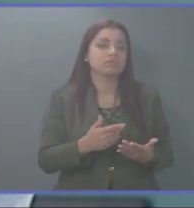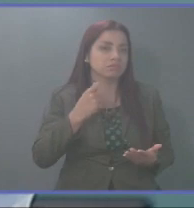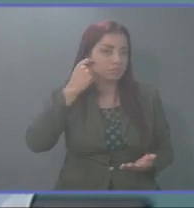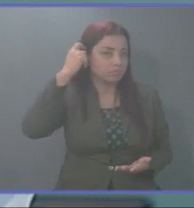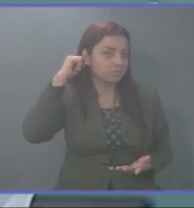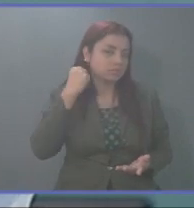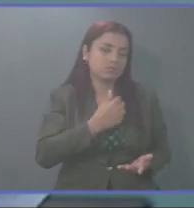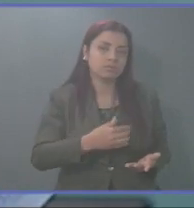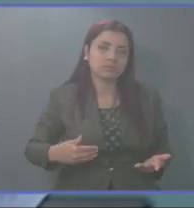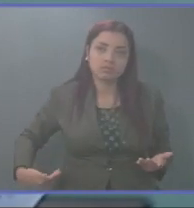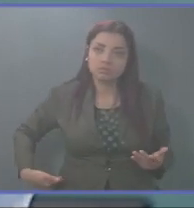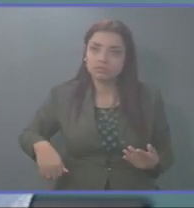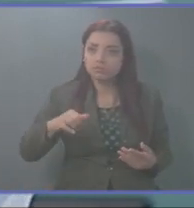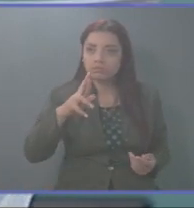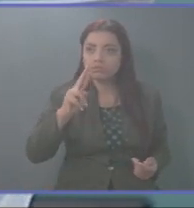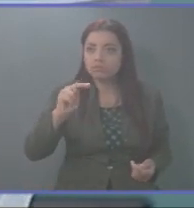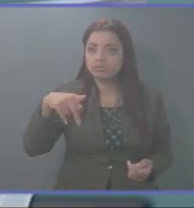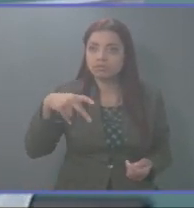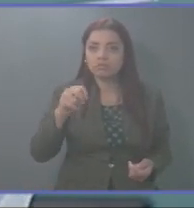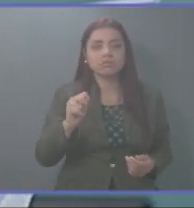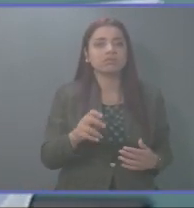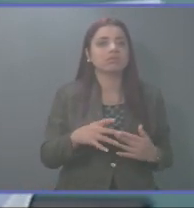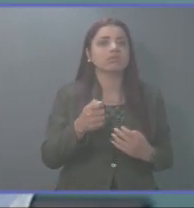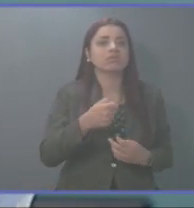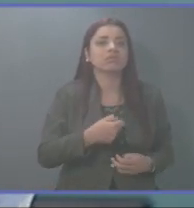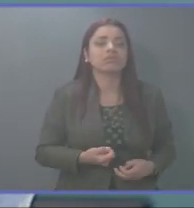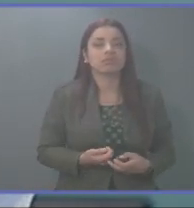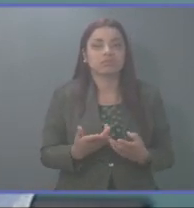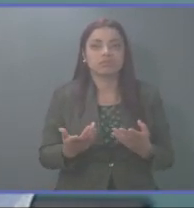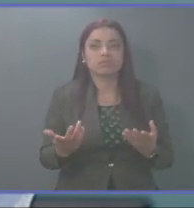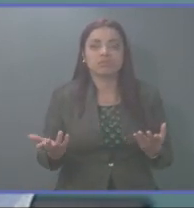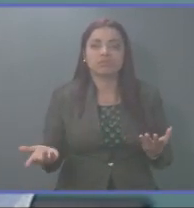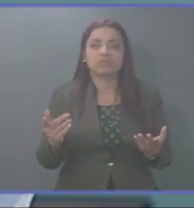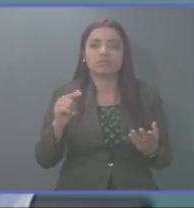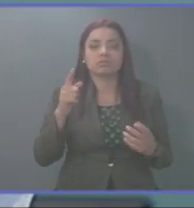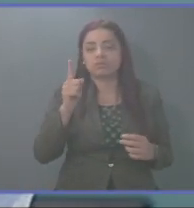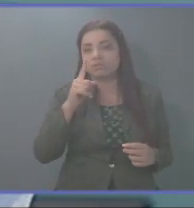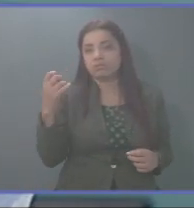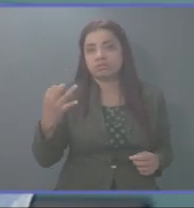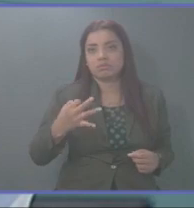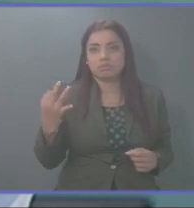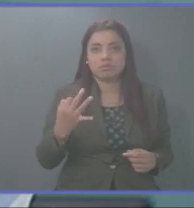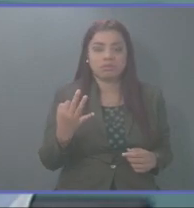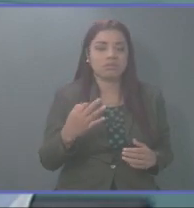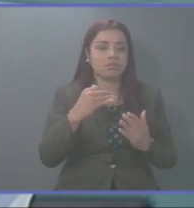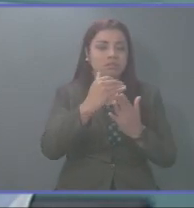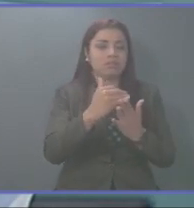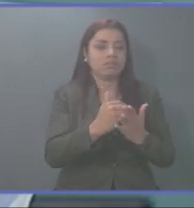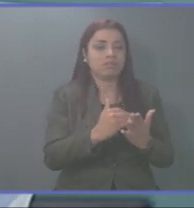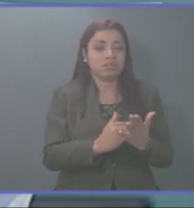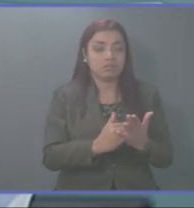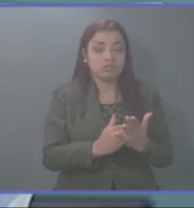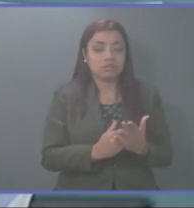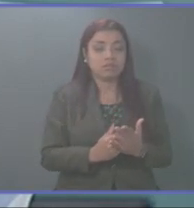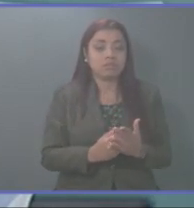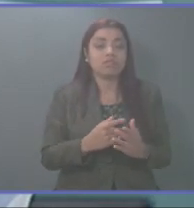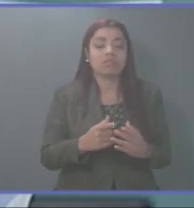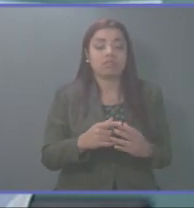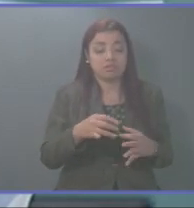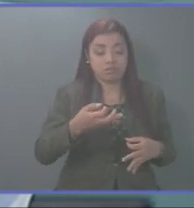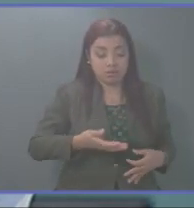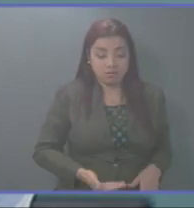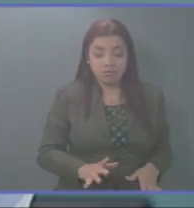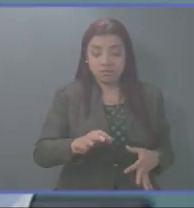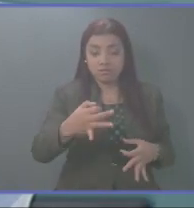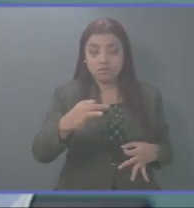presidente del Registro Nacional de las Personas Naturales expresó que ven innecesario que se establezca el requisito de la presentación de partida de